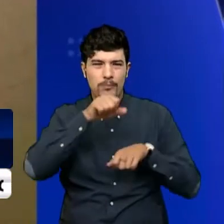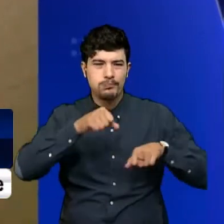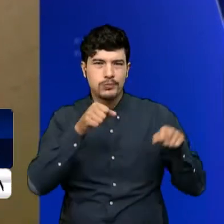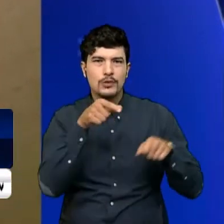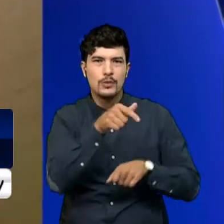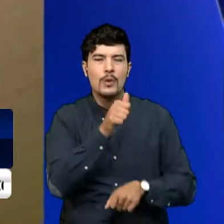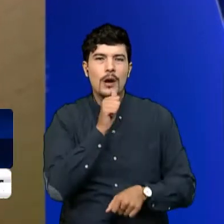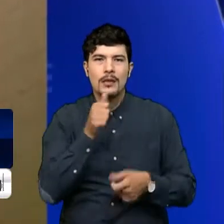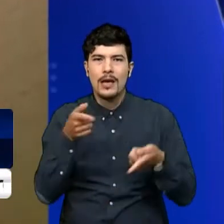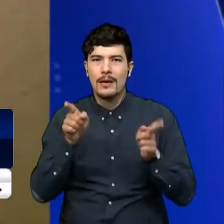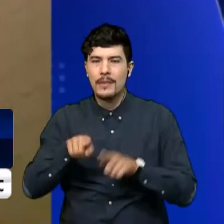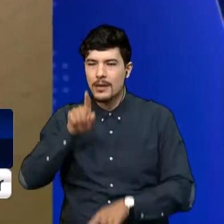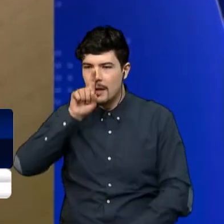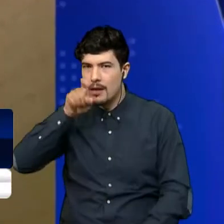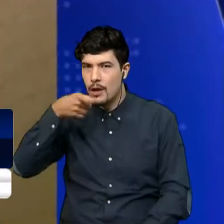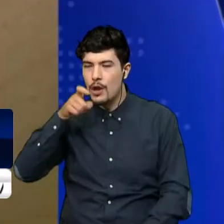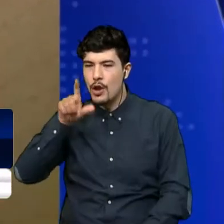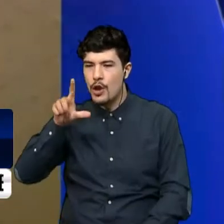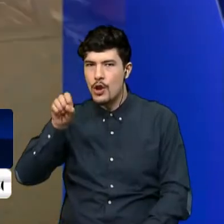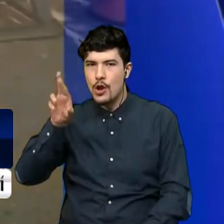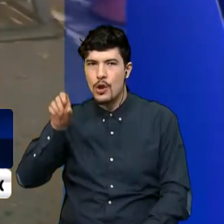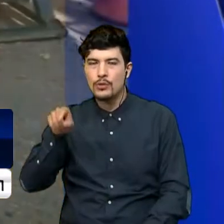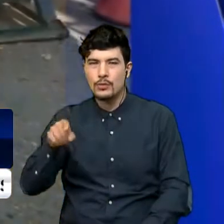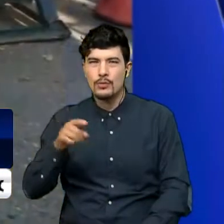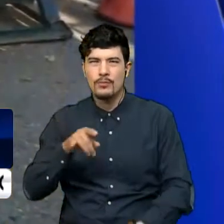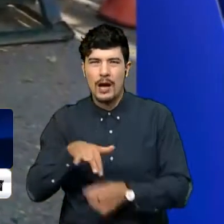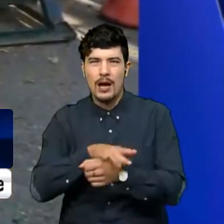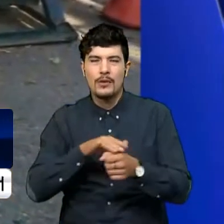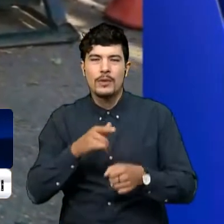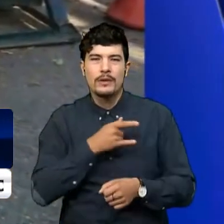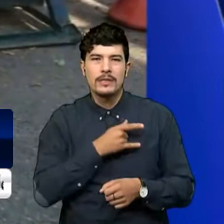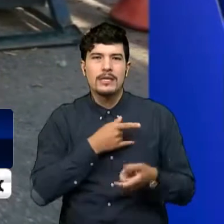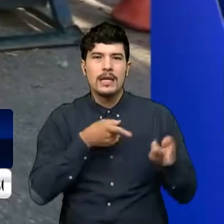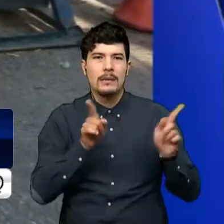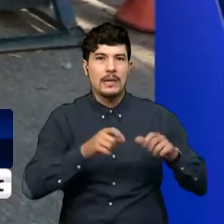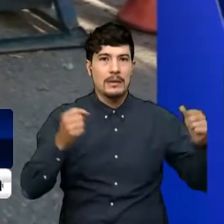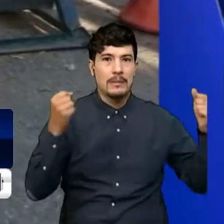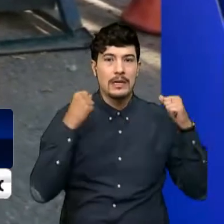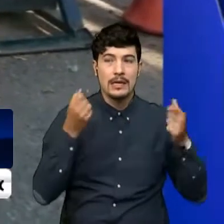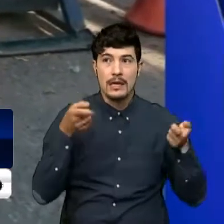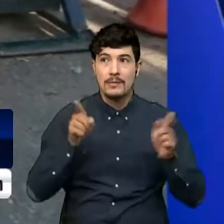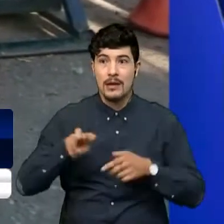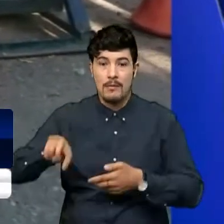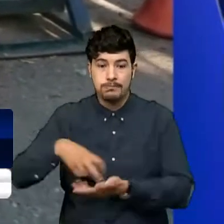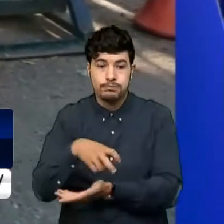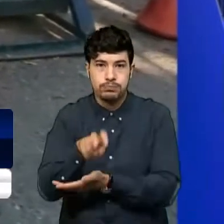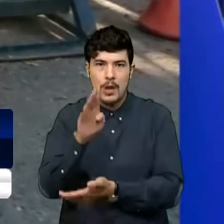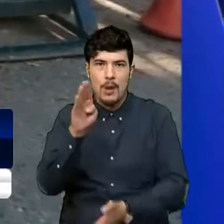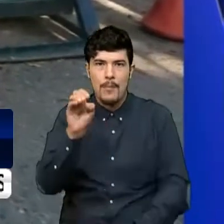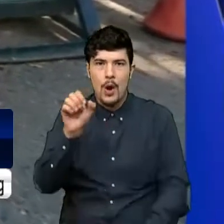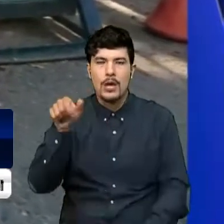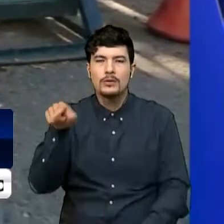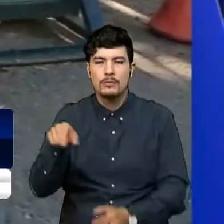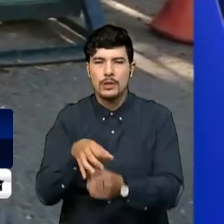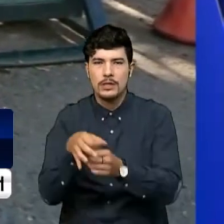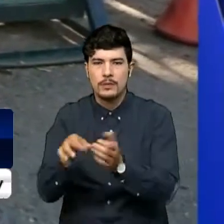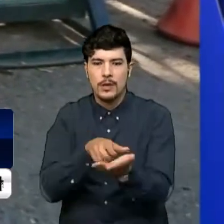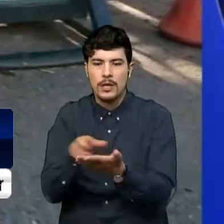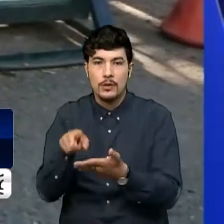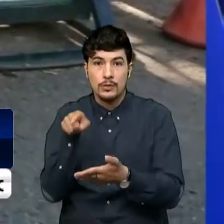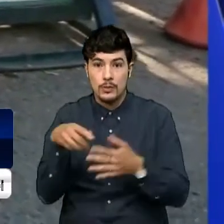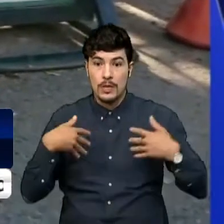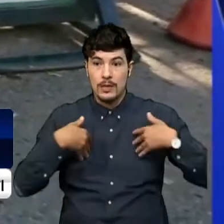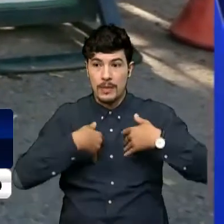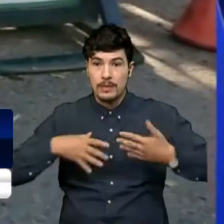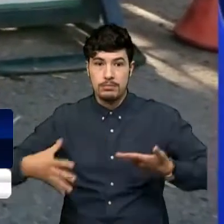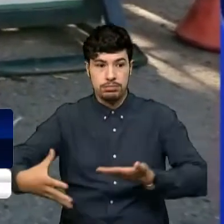tejar un loro en el barrio la universidad una de agua en piedecuesta y una serpiente boa constructor en girón los animales serán